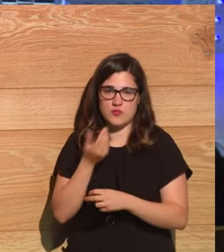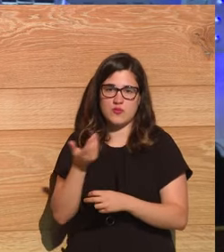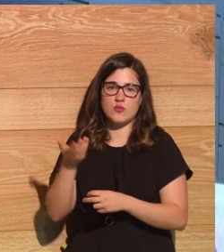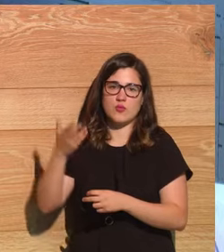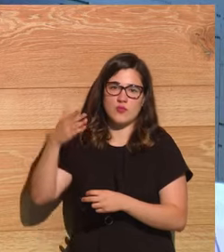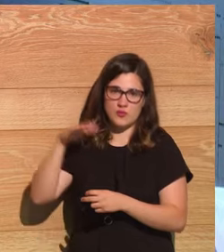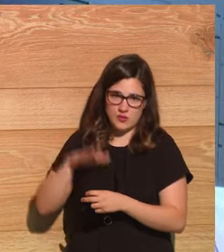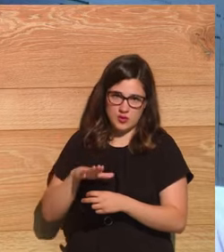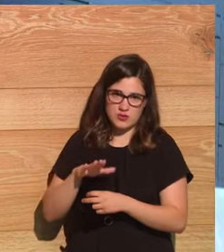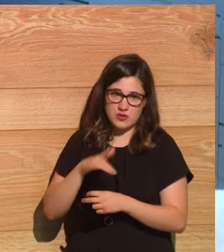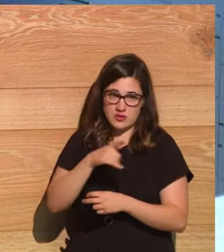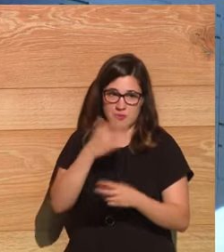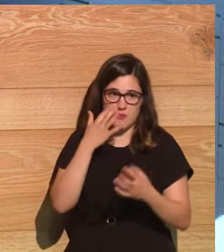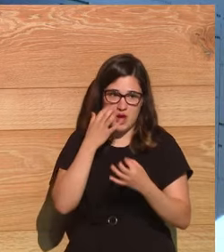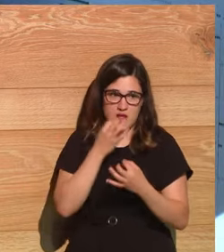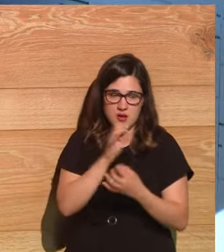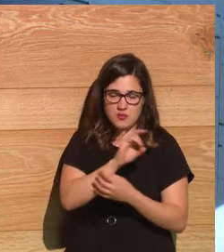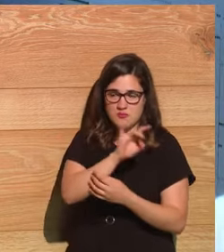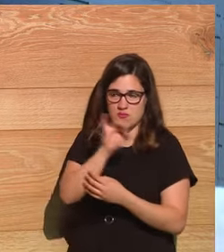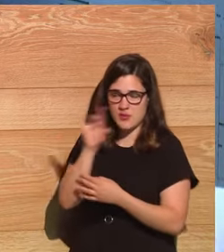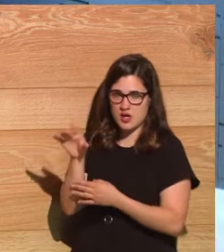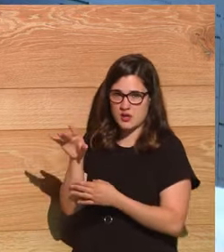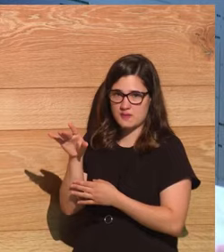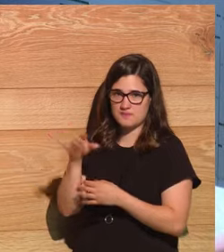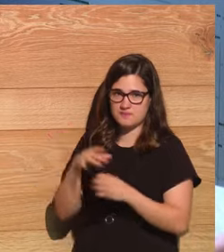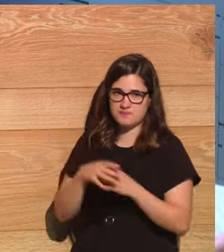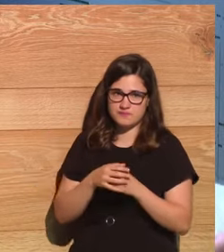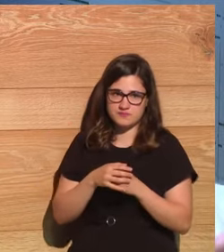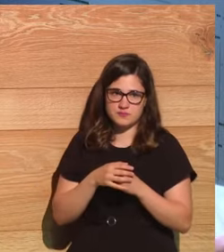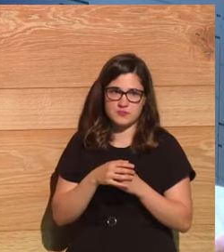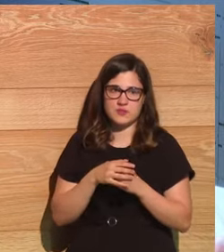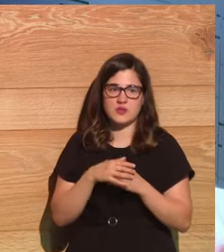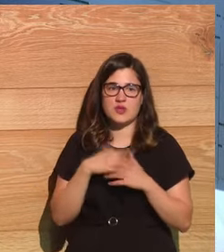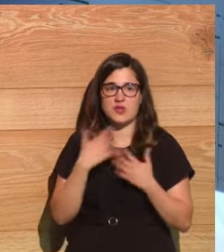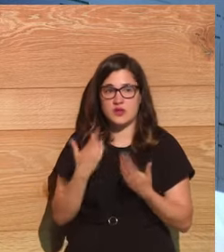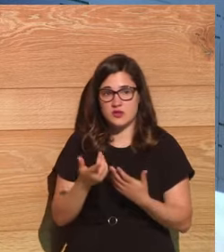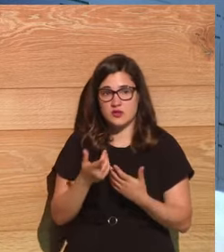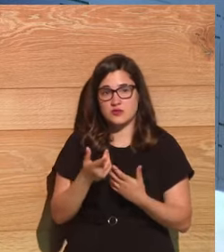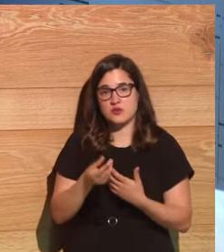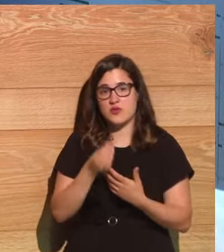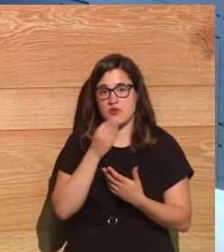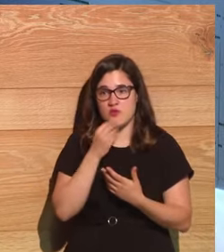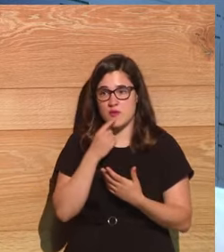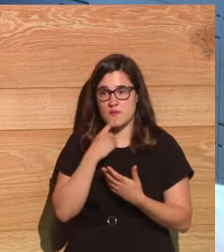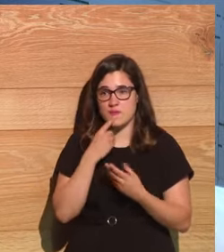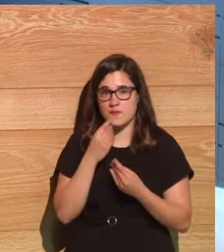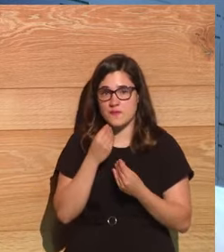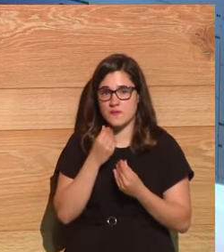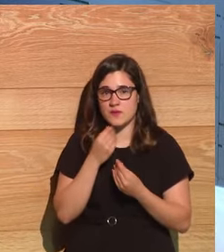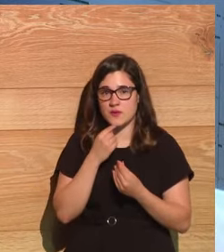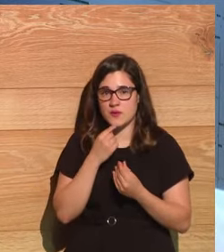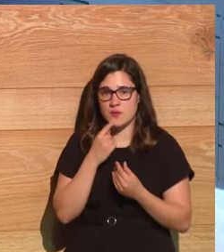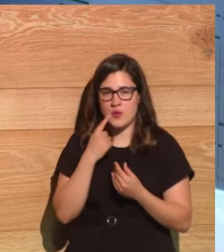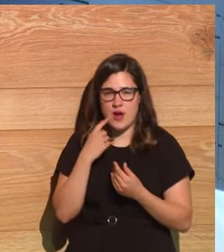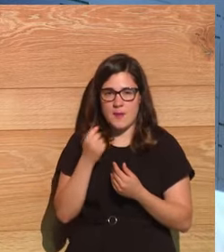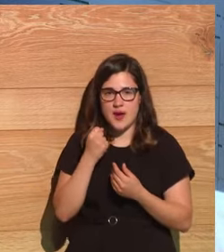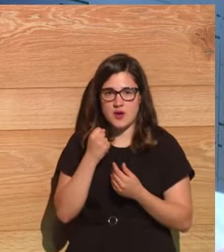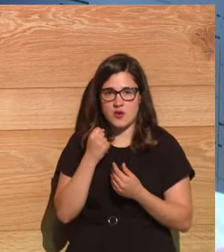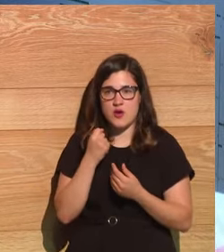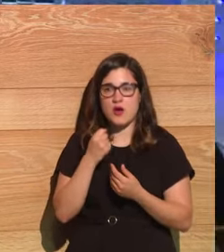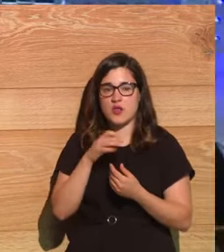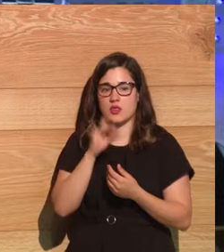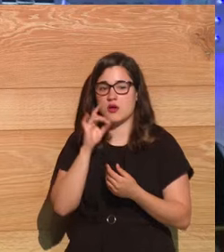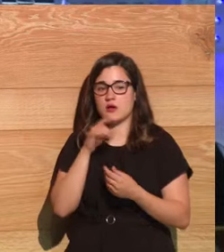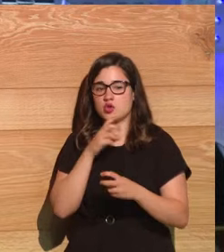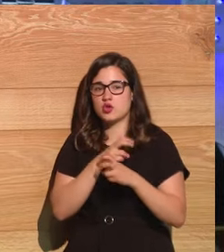que en las fauces de un león. Y de ahí desarrollas cosas como el gusto amargo, por ejemplo, que es un tipo de alerta para reconocer dónde suele estar la